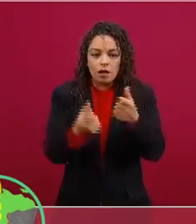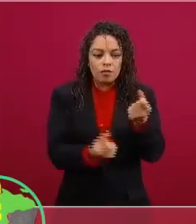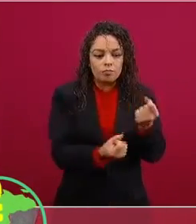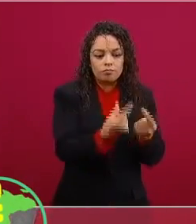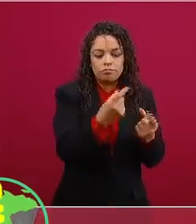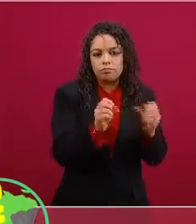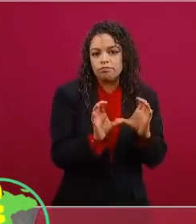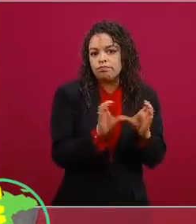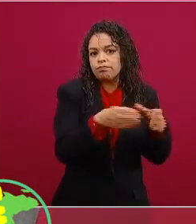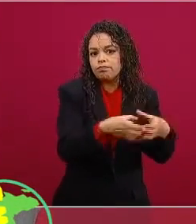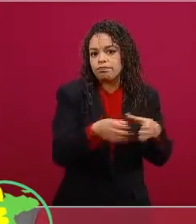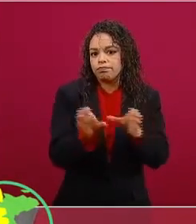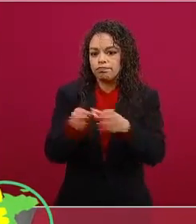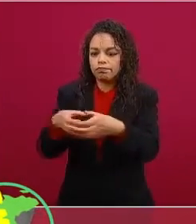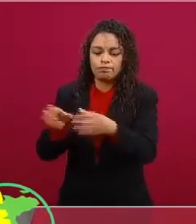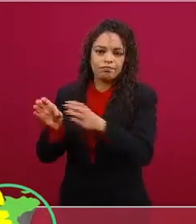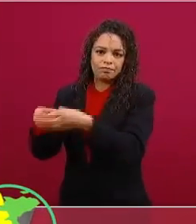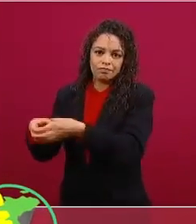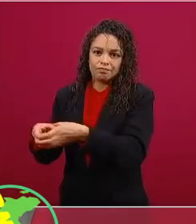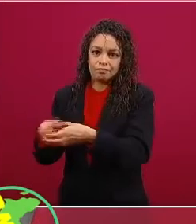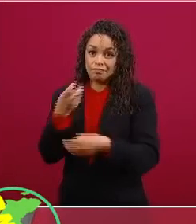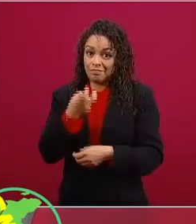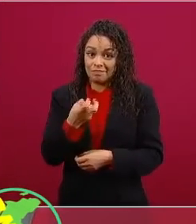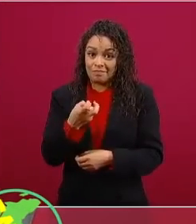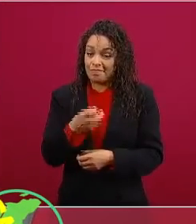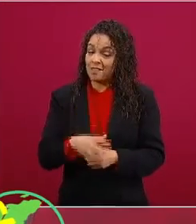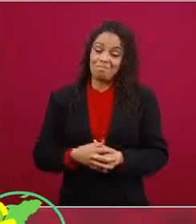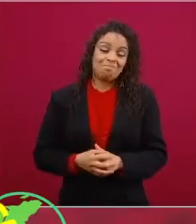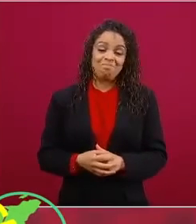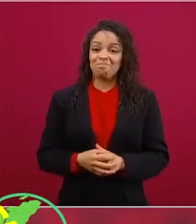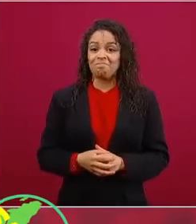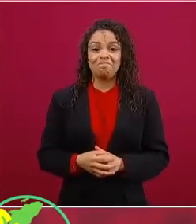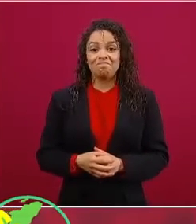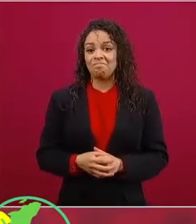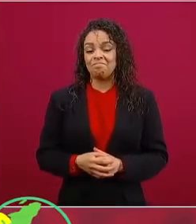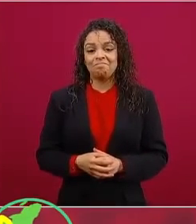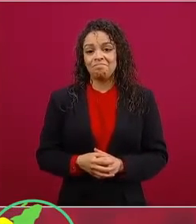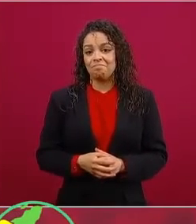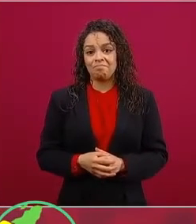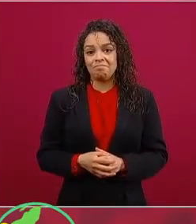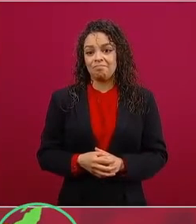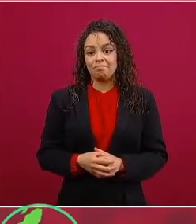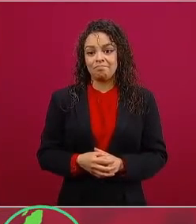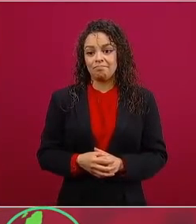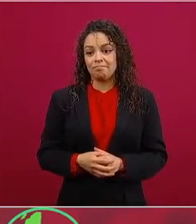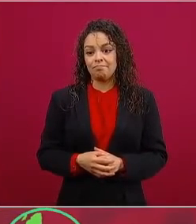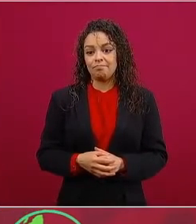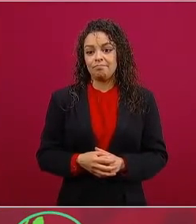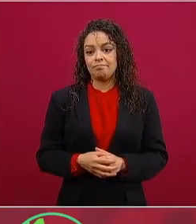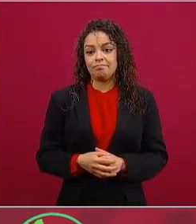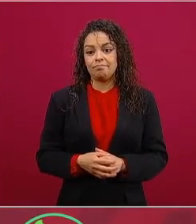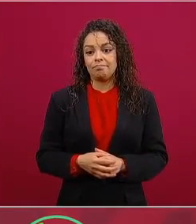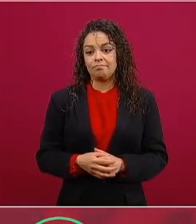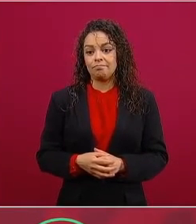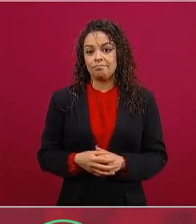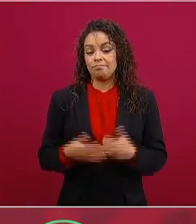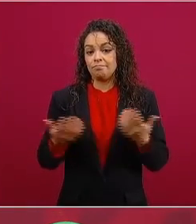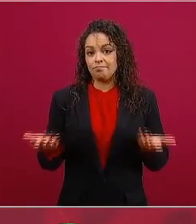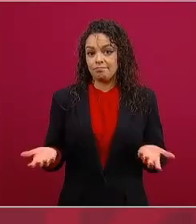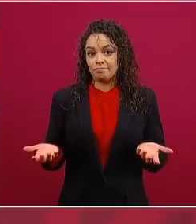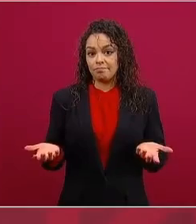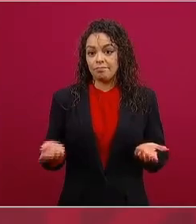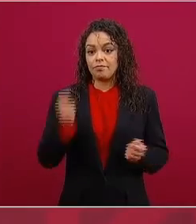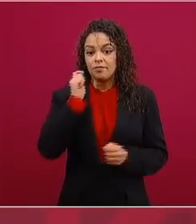No, es la doctrina del migrante de San Quintín,